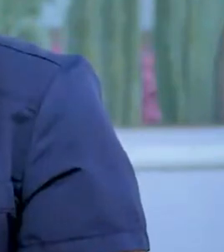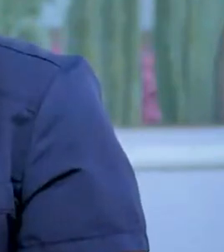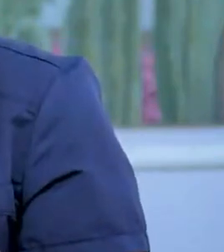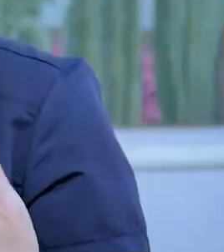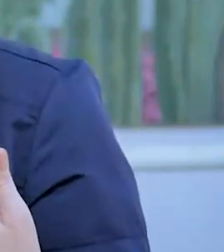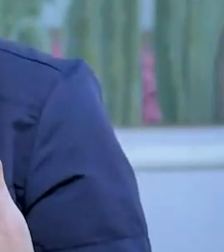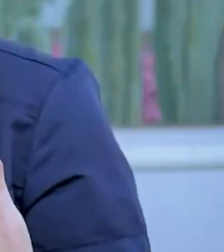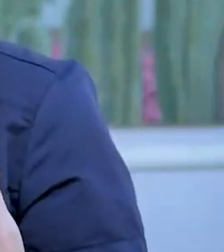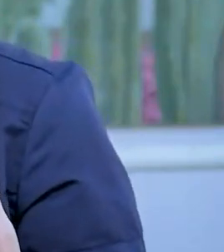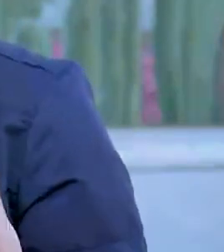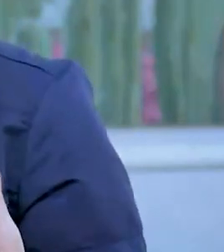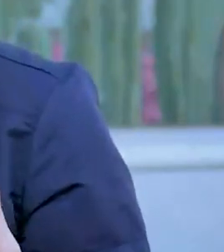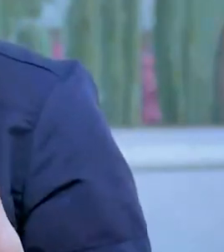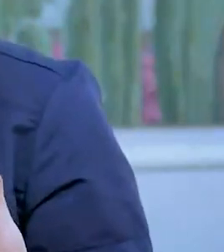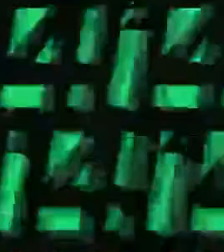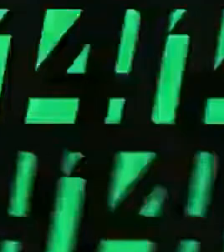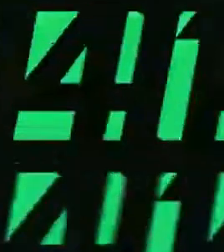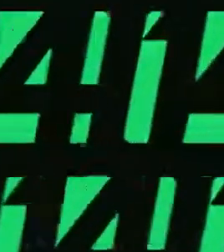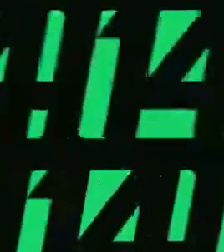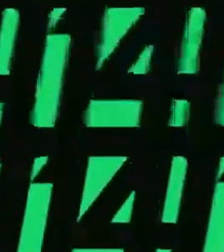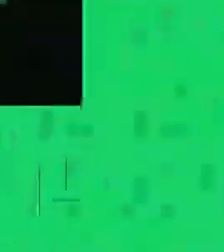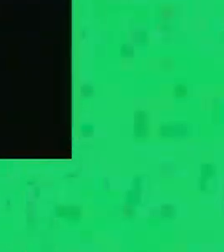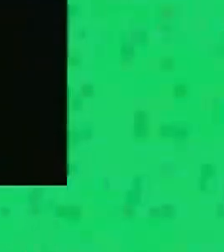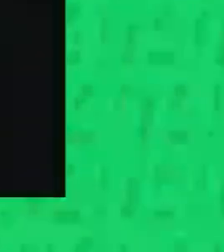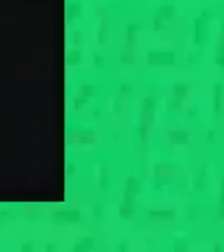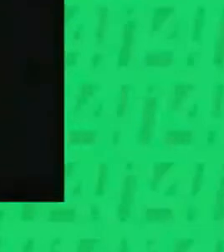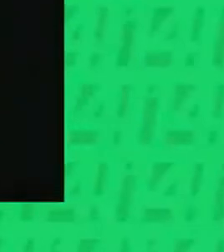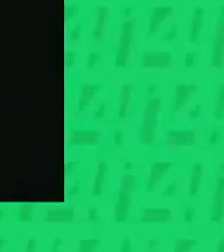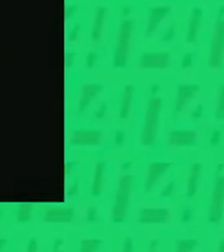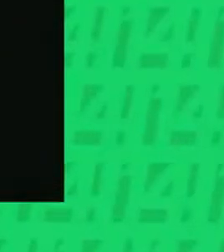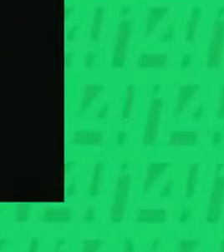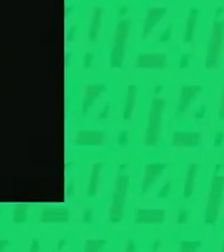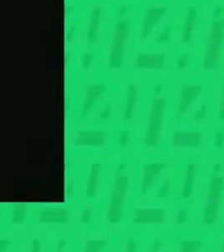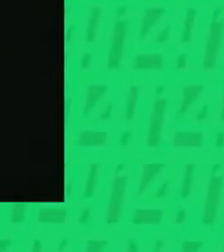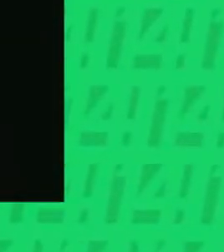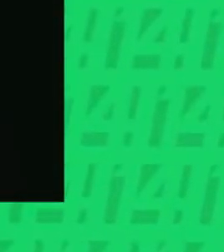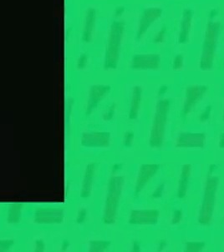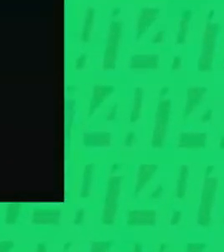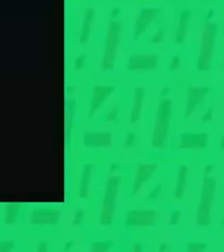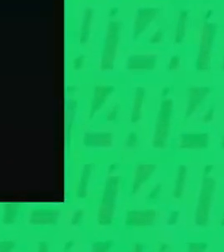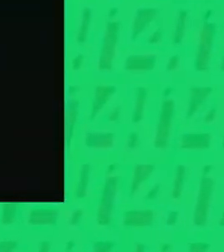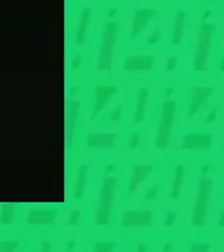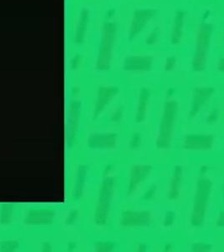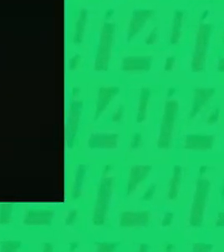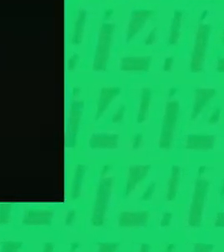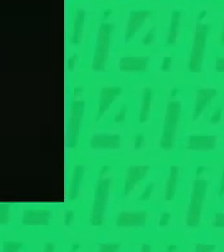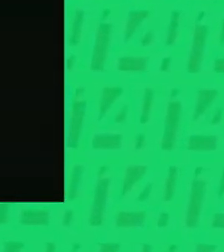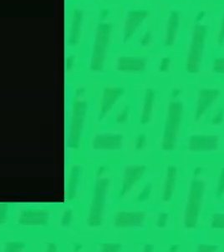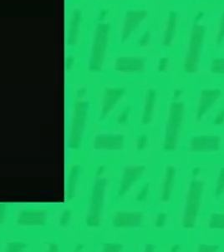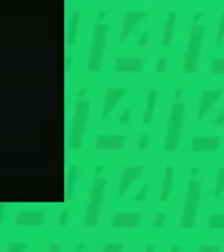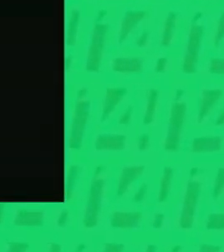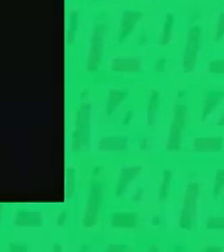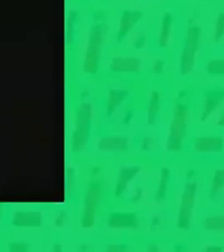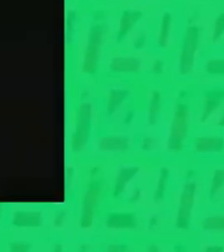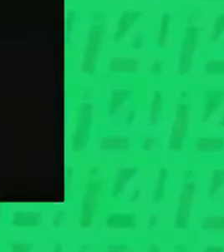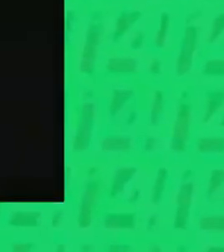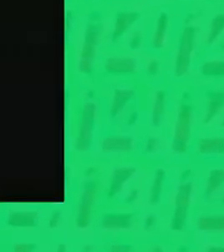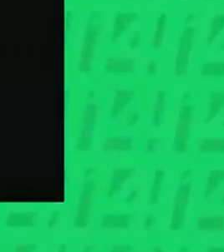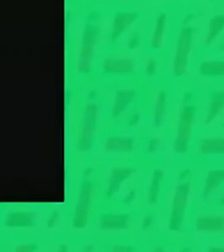No sabemos si va a llegar a ser normal de nuevo. Generación Impulso. Martes, 18:30